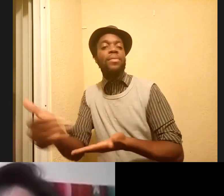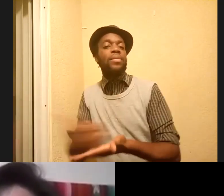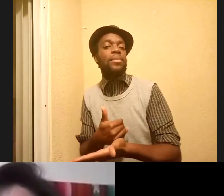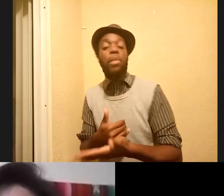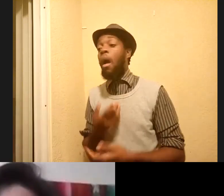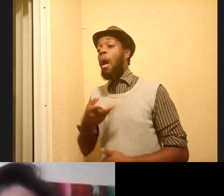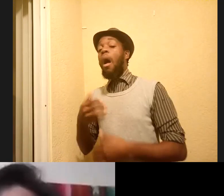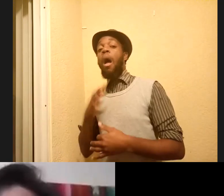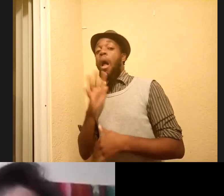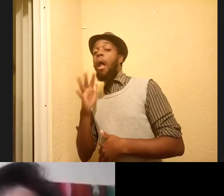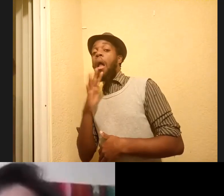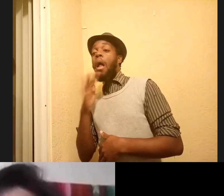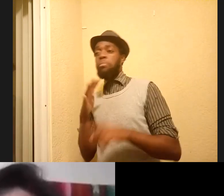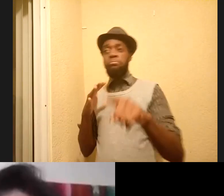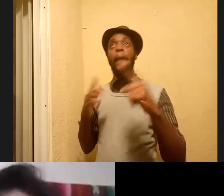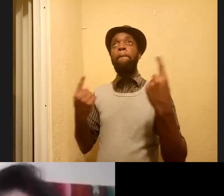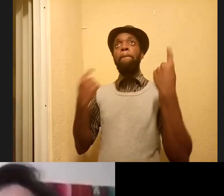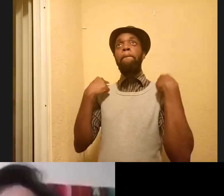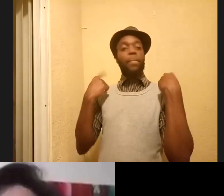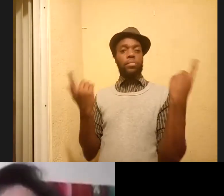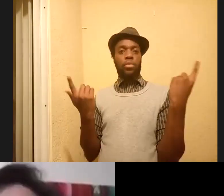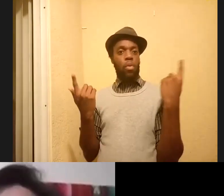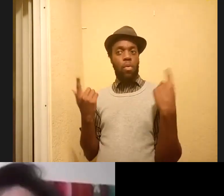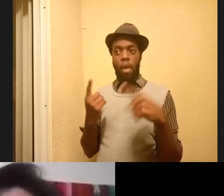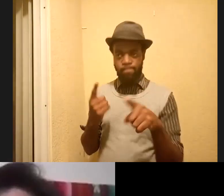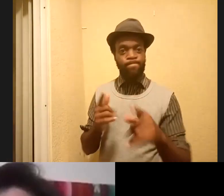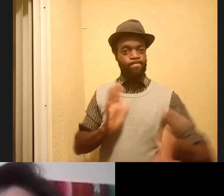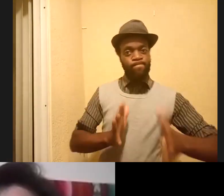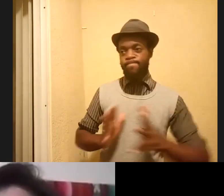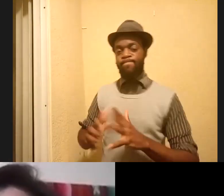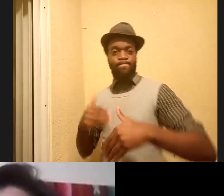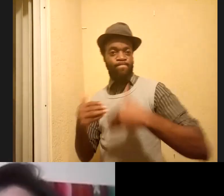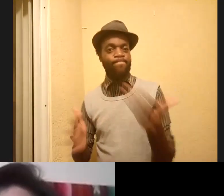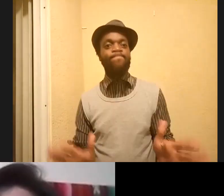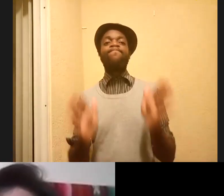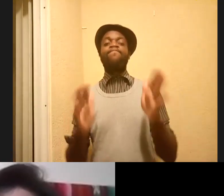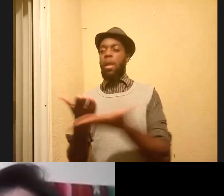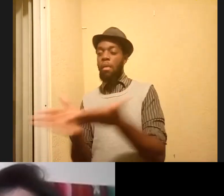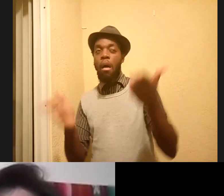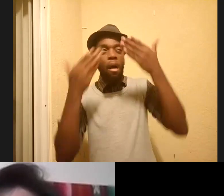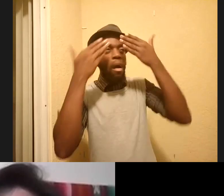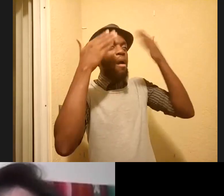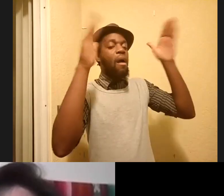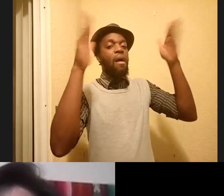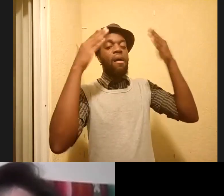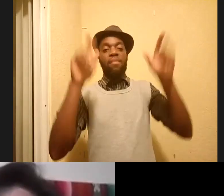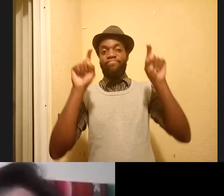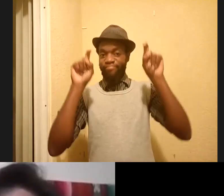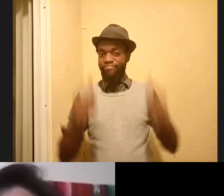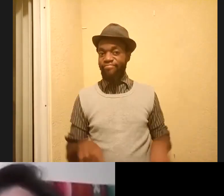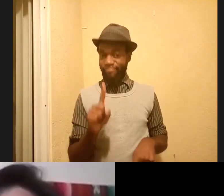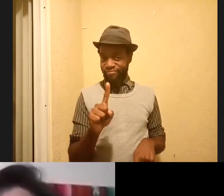todos. Hablábamos también de que la persona con discapacidad comúnmente es